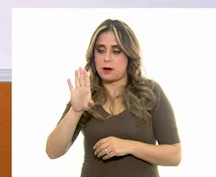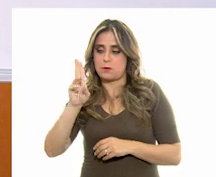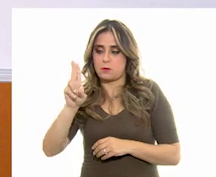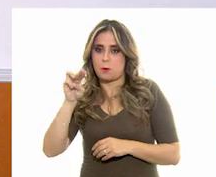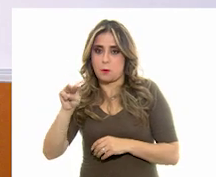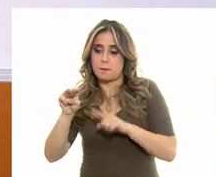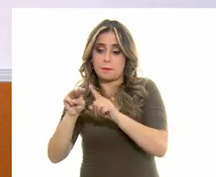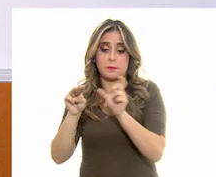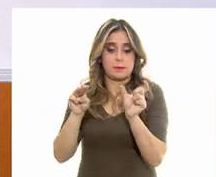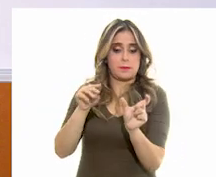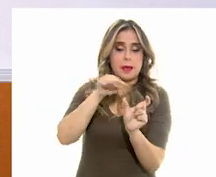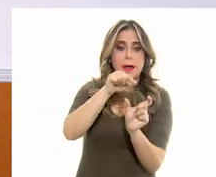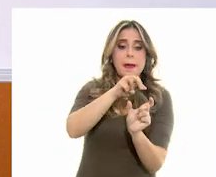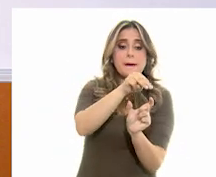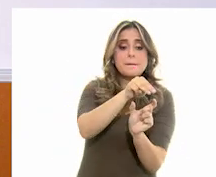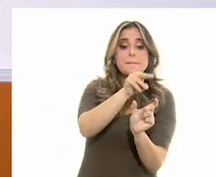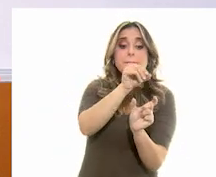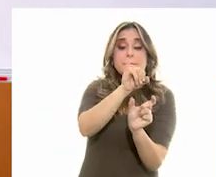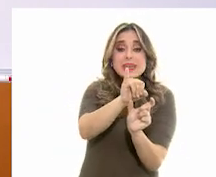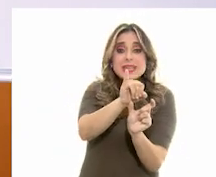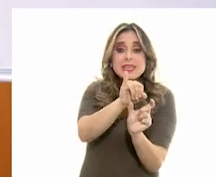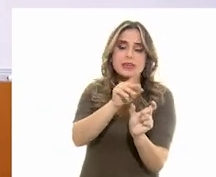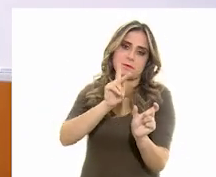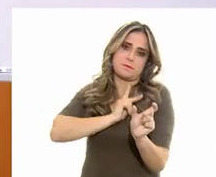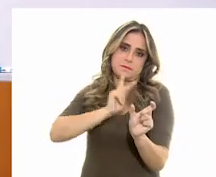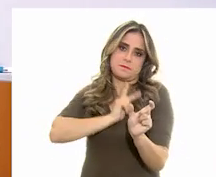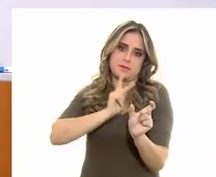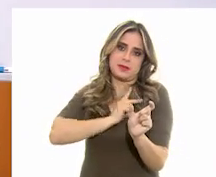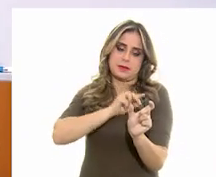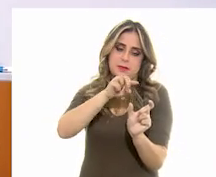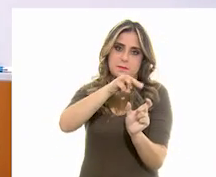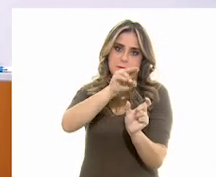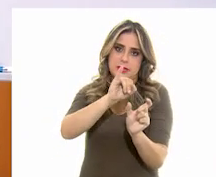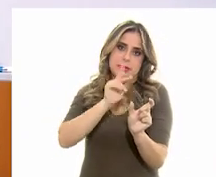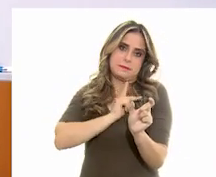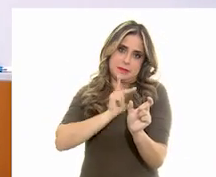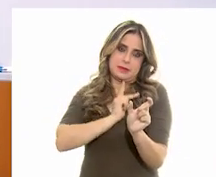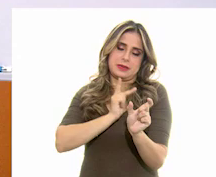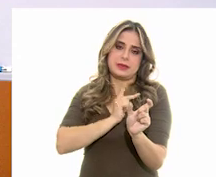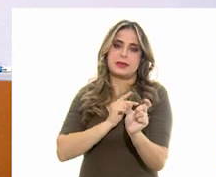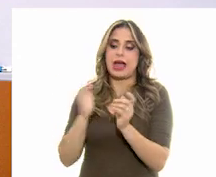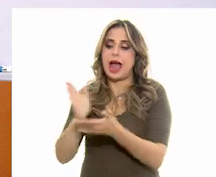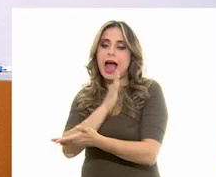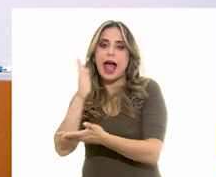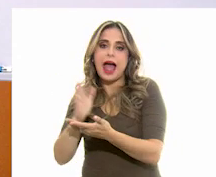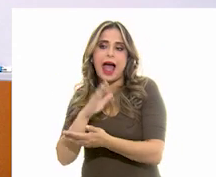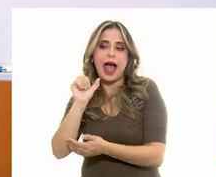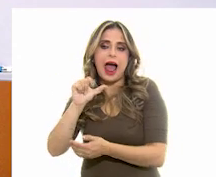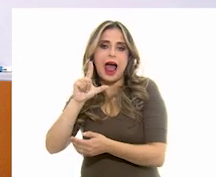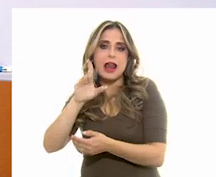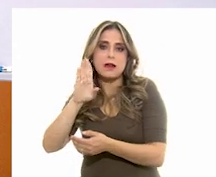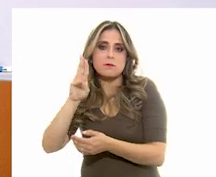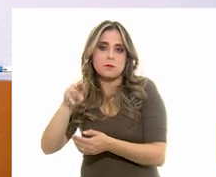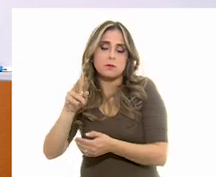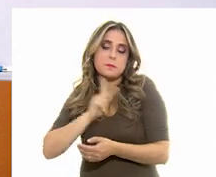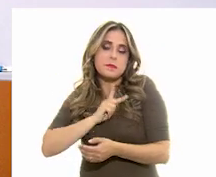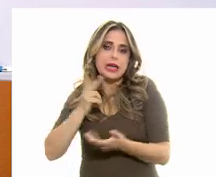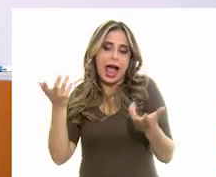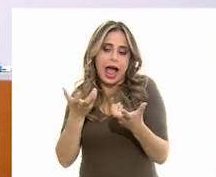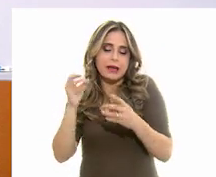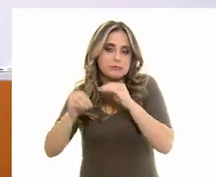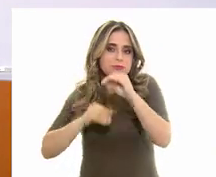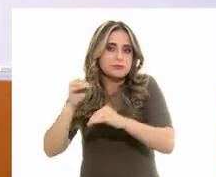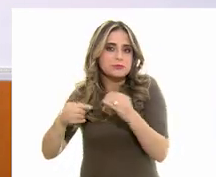decir mi álbum. ¿Por qué es mi álbum? Porque es mío. Y es algo que yo construí.